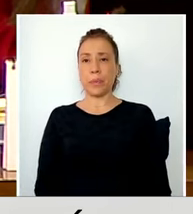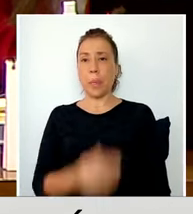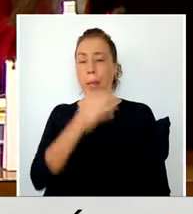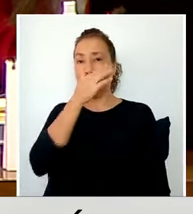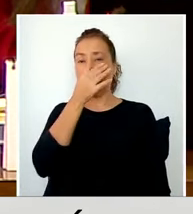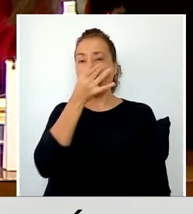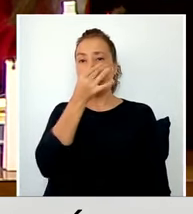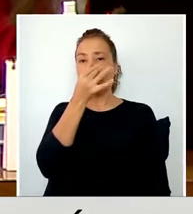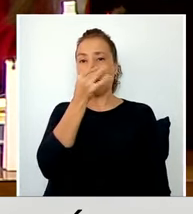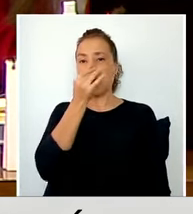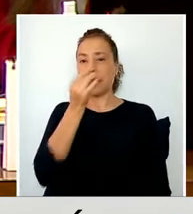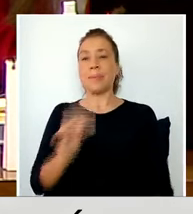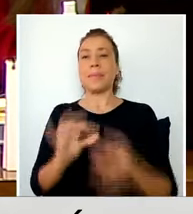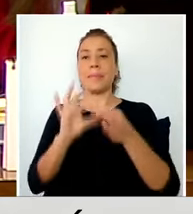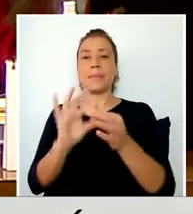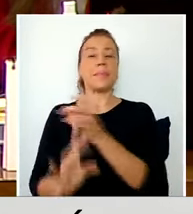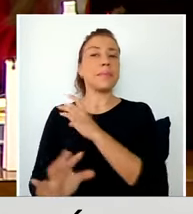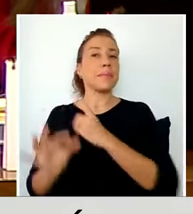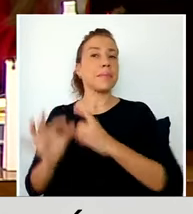Gracias diputada